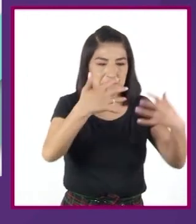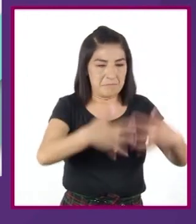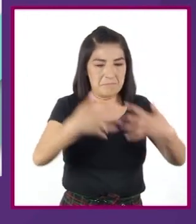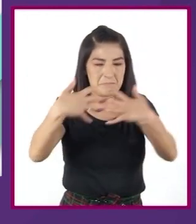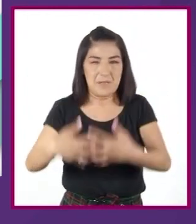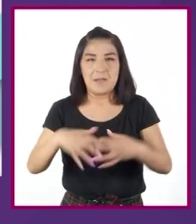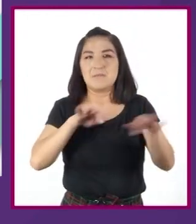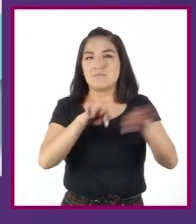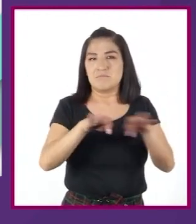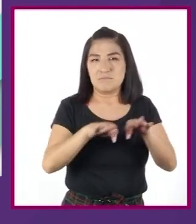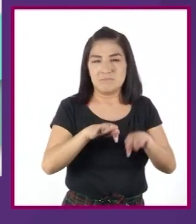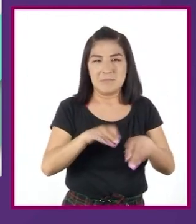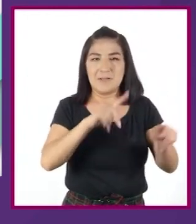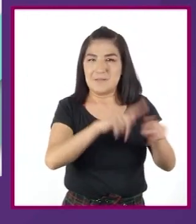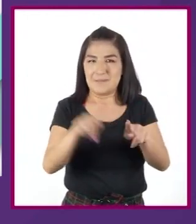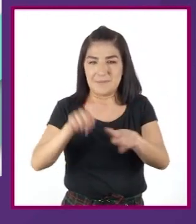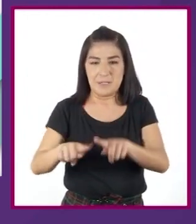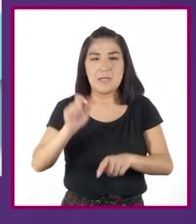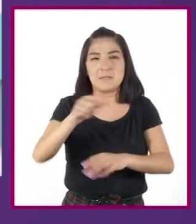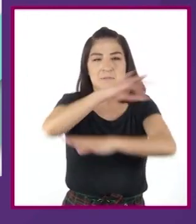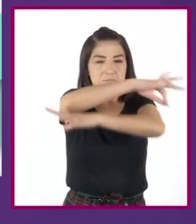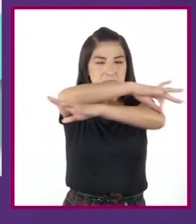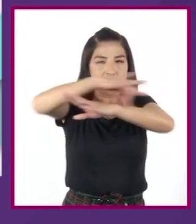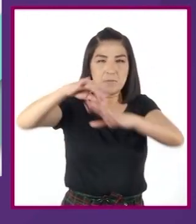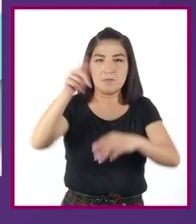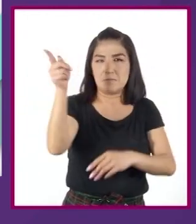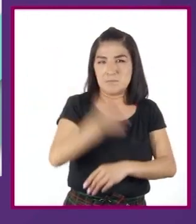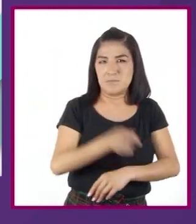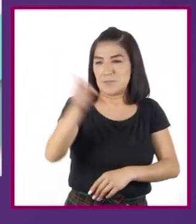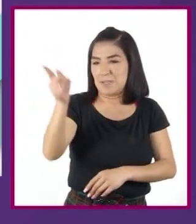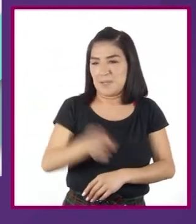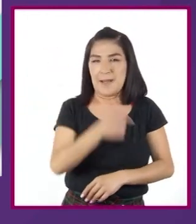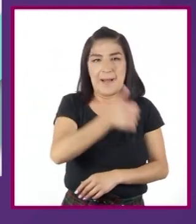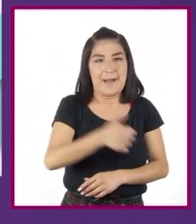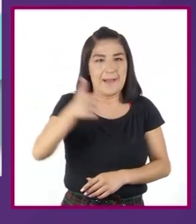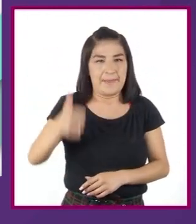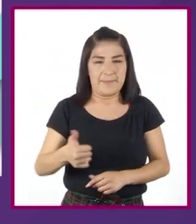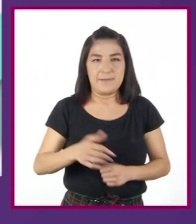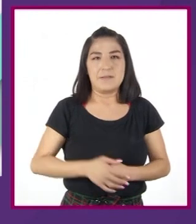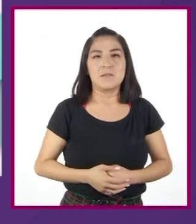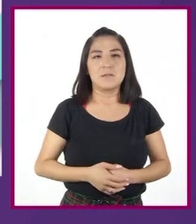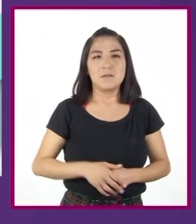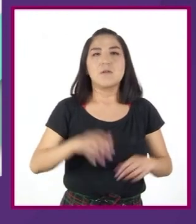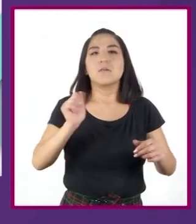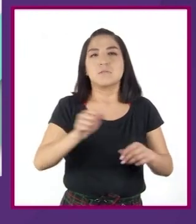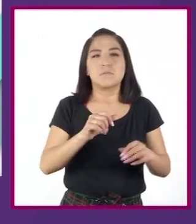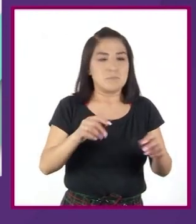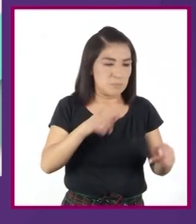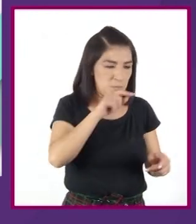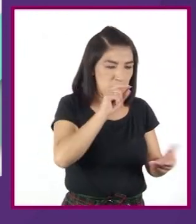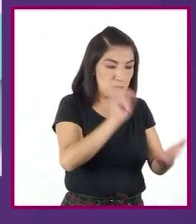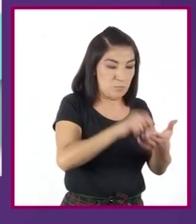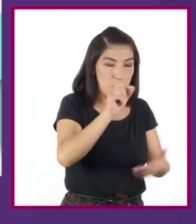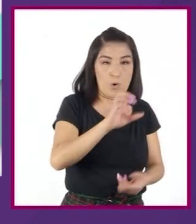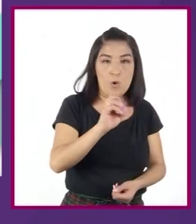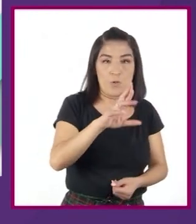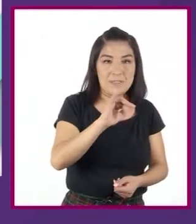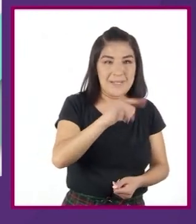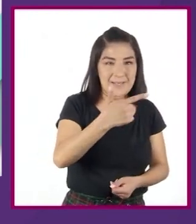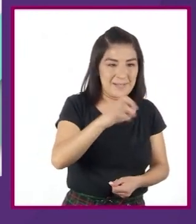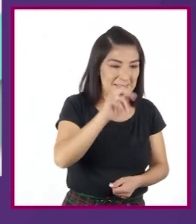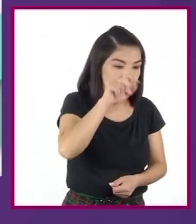máquinas, con una línea recta para cada una. Ambas son rectas que pasan por el origen. Estas